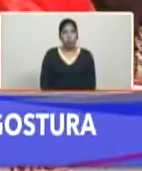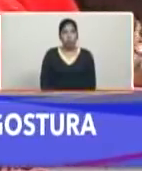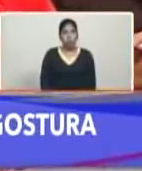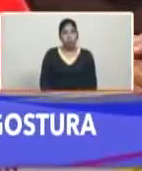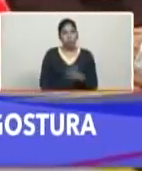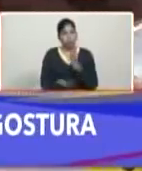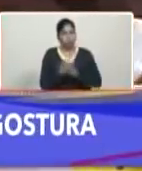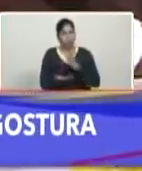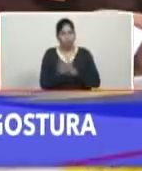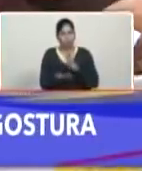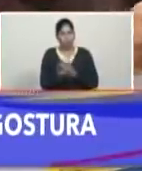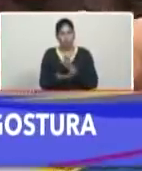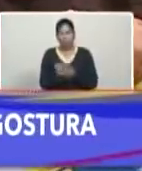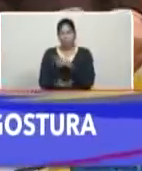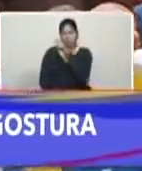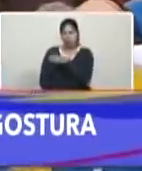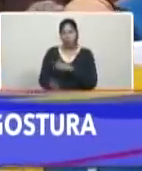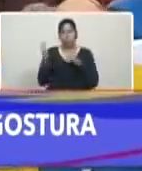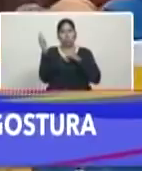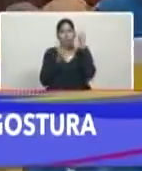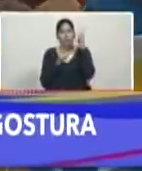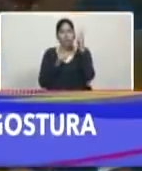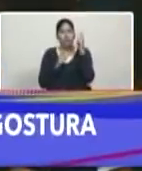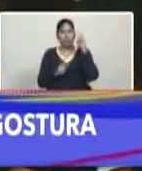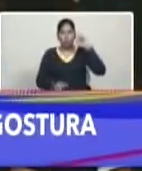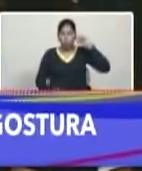Siempre recordaba a nuestro comandante Hugo Chávez